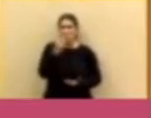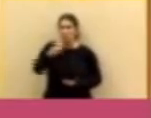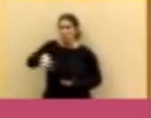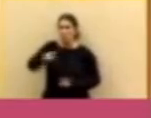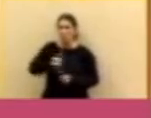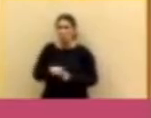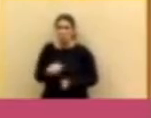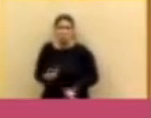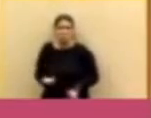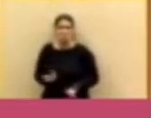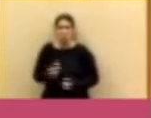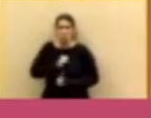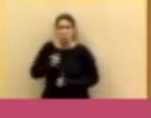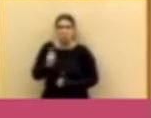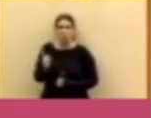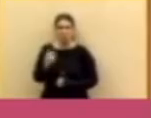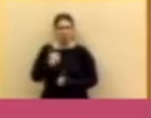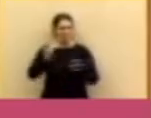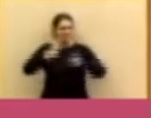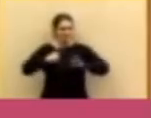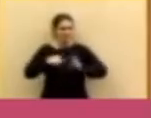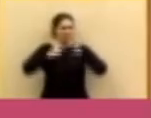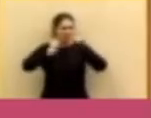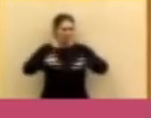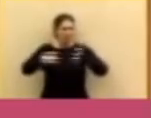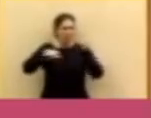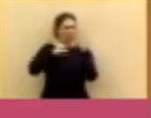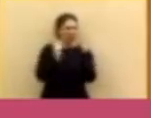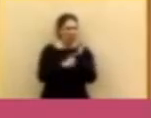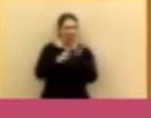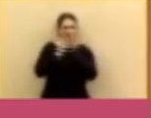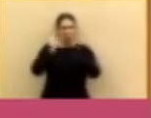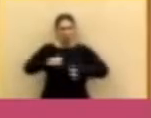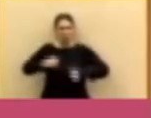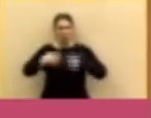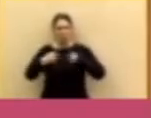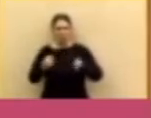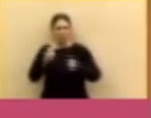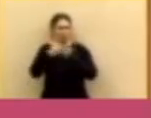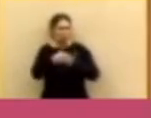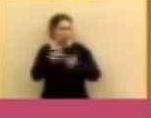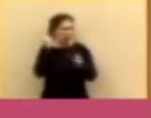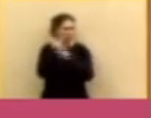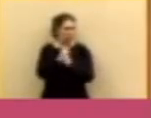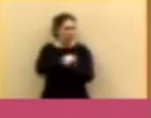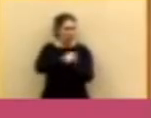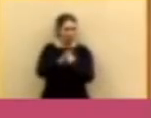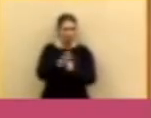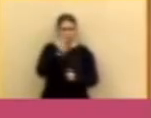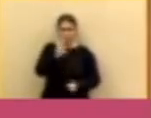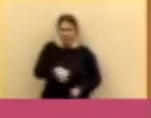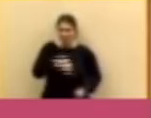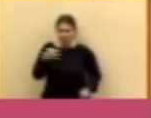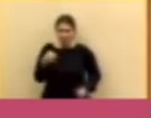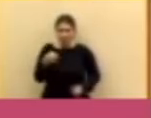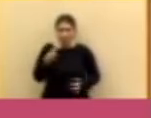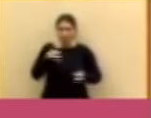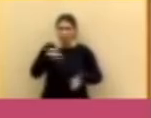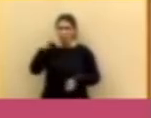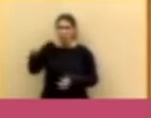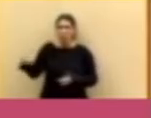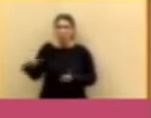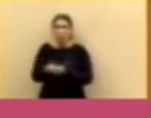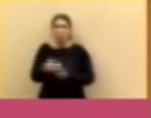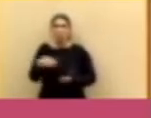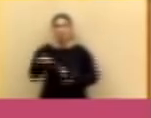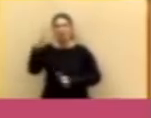es la ignorancia de lo que va a pasar al día siguiente. Es una cosa llamativa porque yo creo que muy pocas personas esperaban una diatriba por